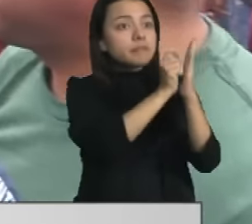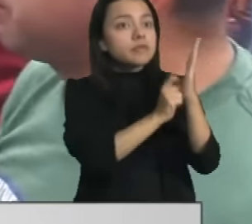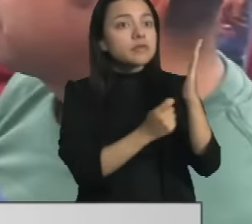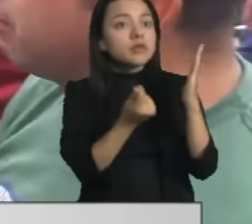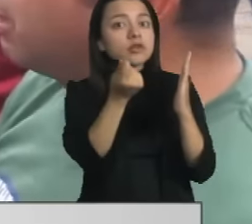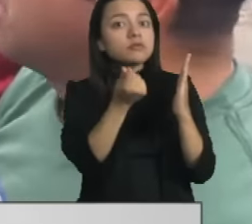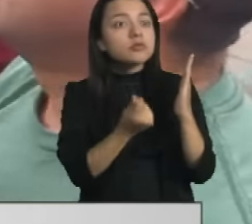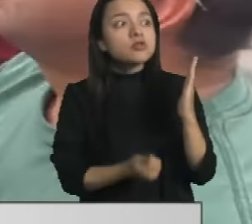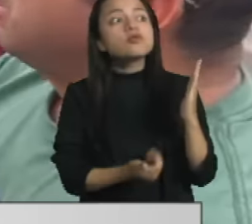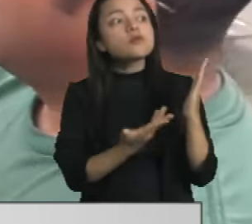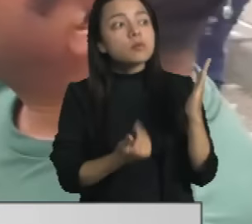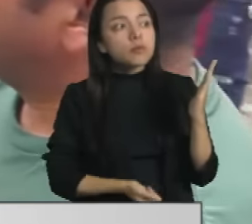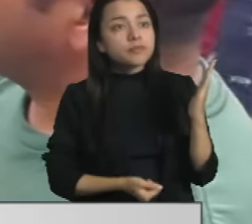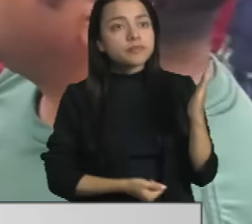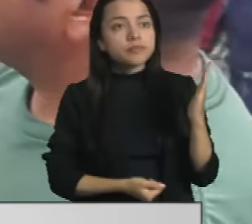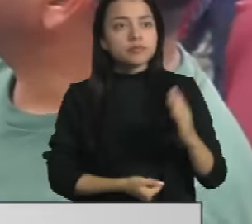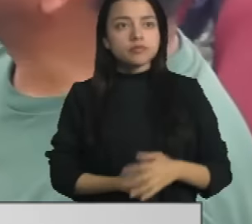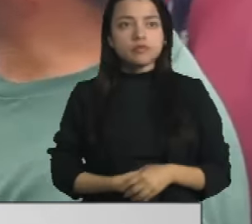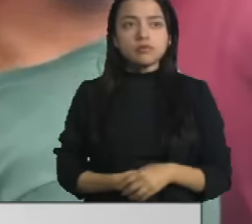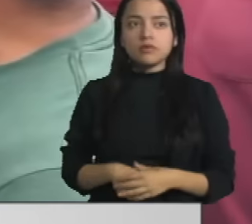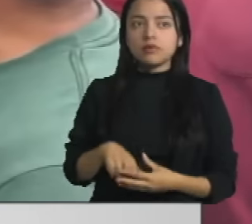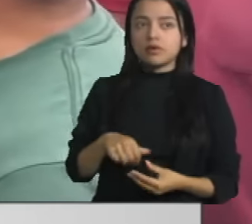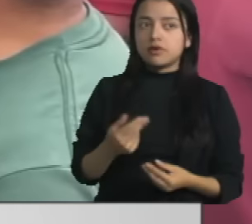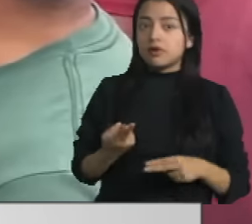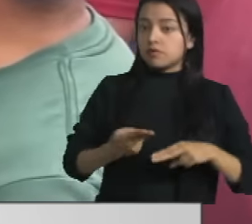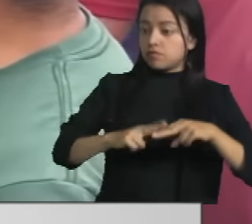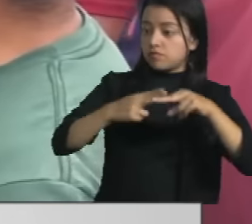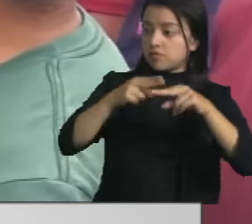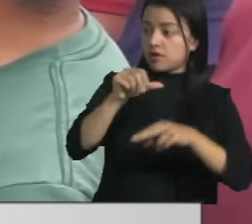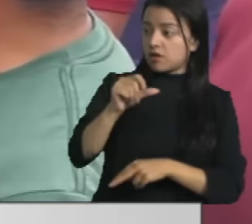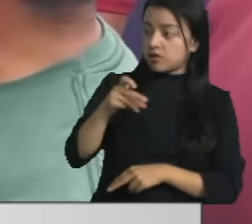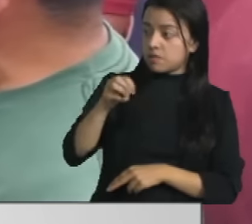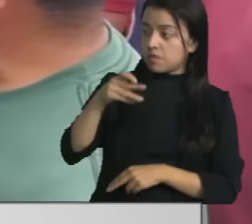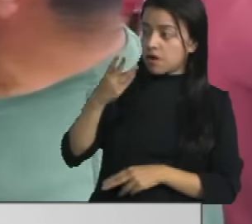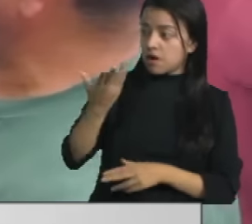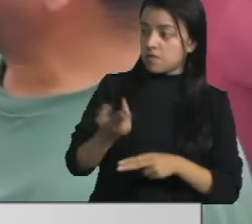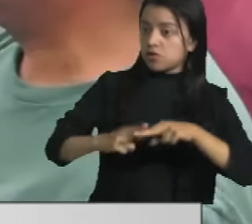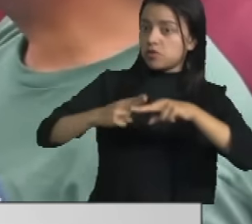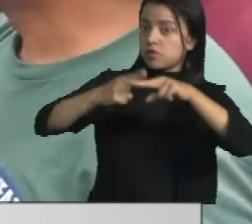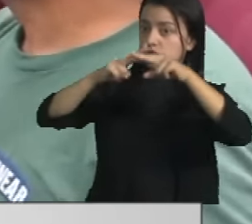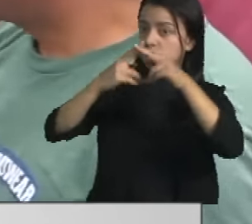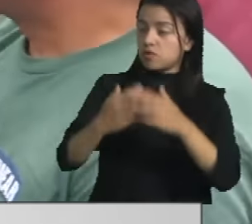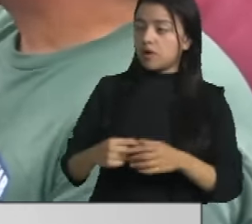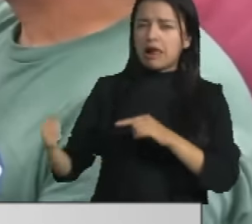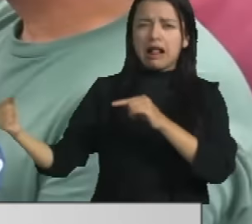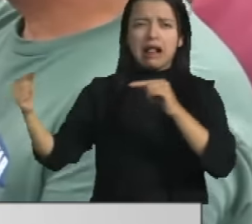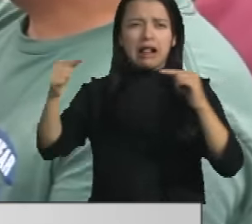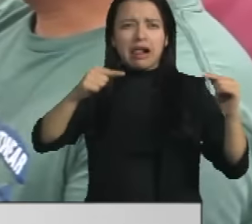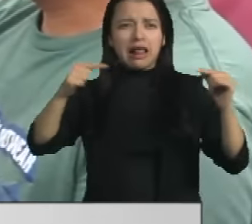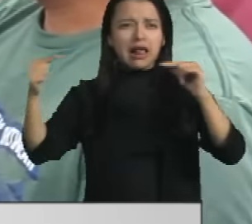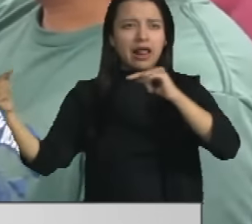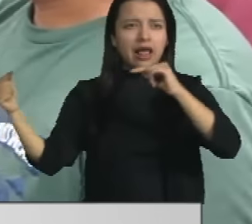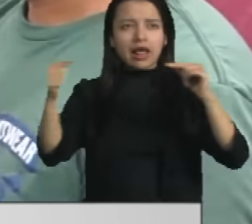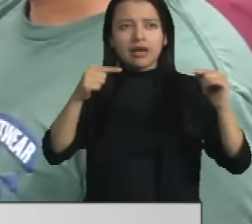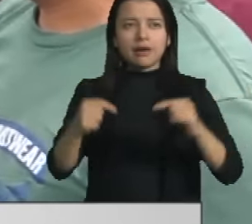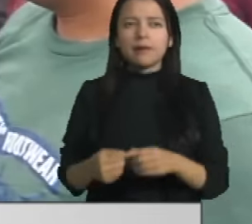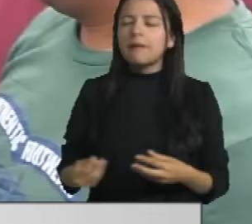alza del ACPM, se sube todo el alza del... Si se las tablas de... No han modificado el Sisetal. ¿Para qué hablan del Sisetal si no lo